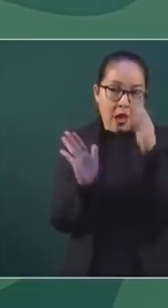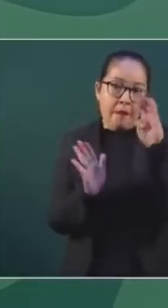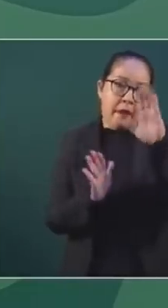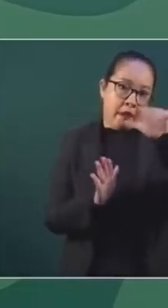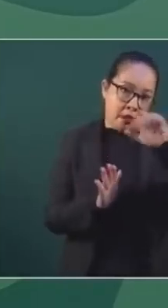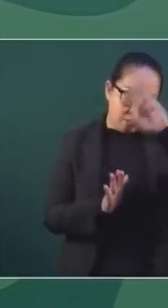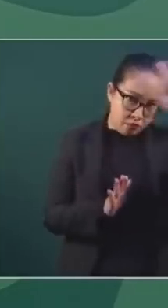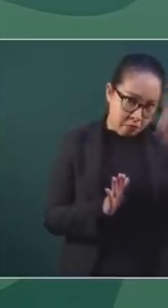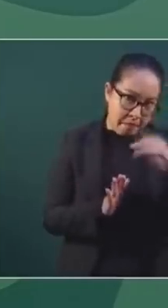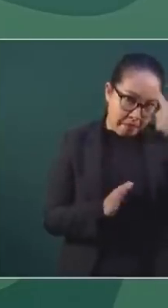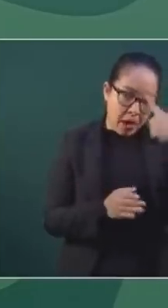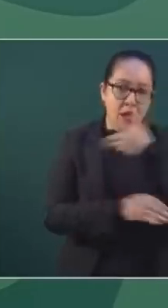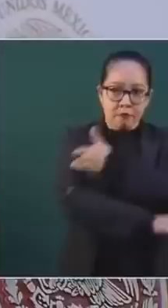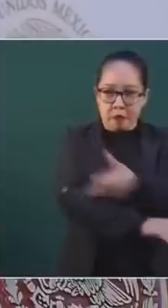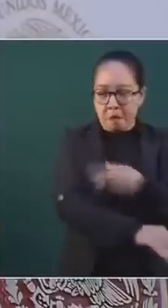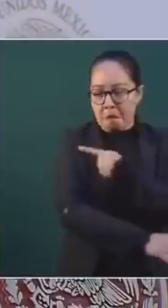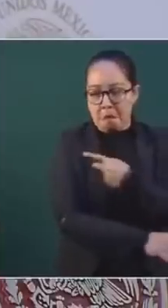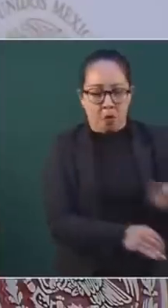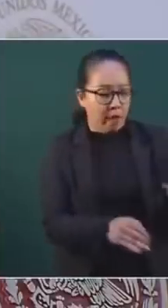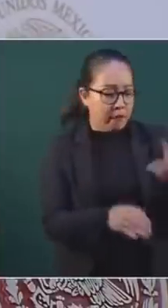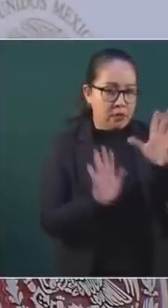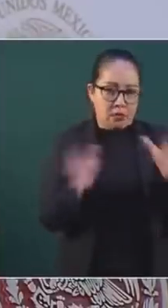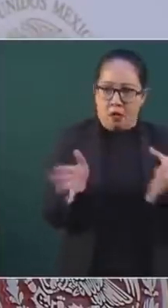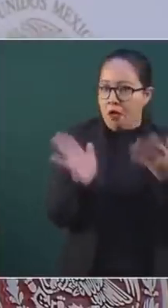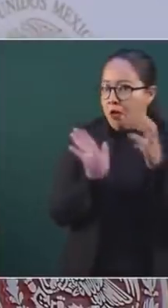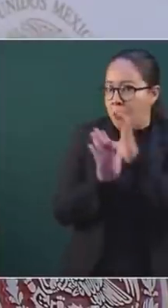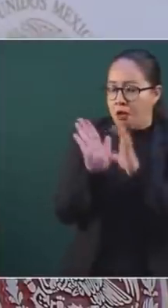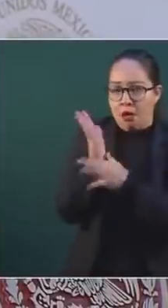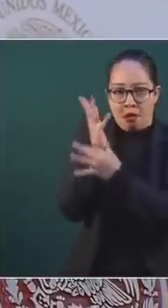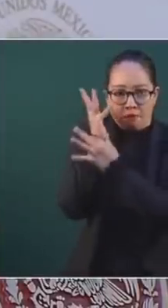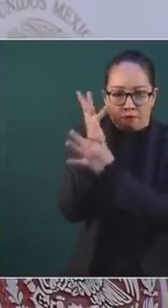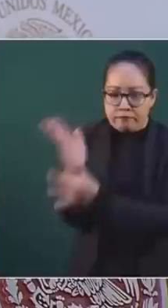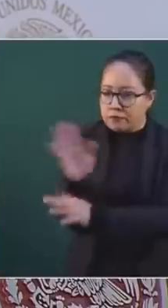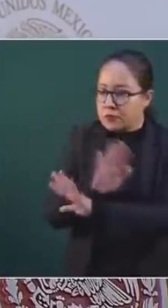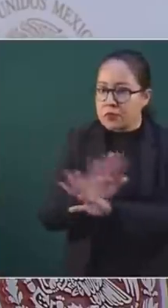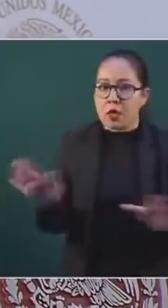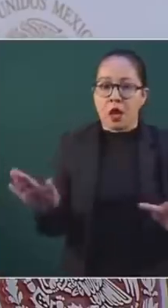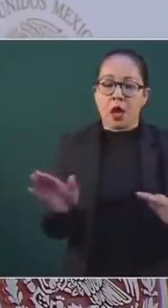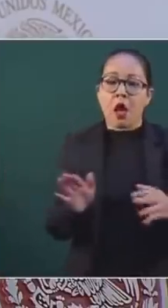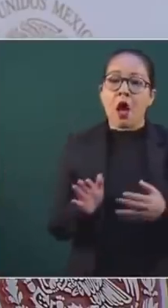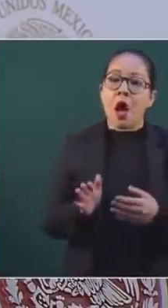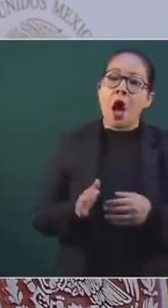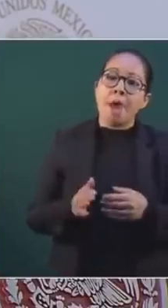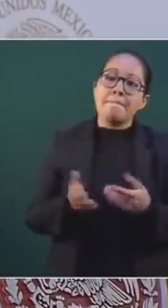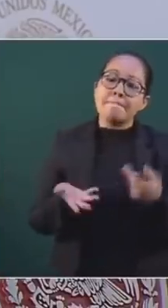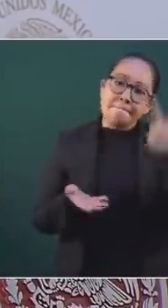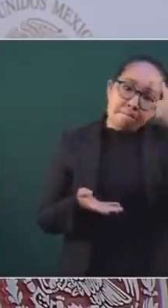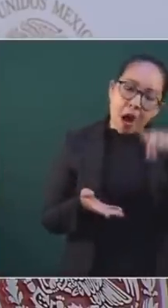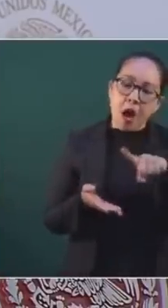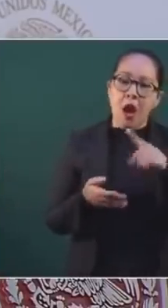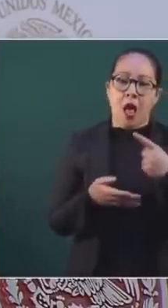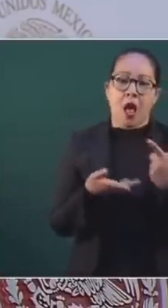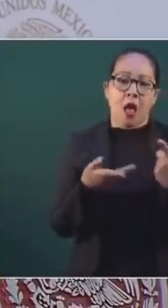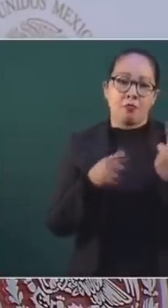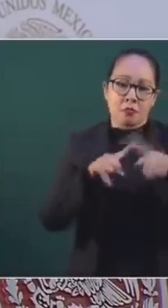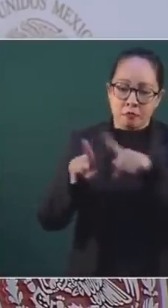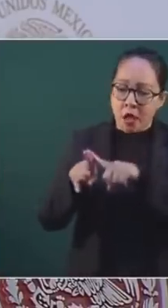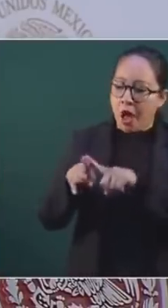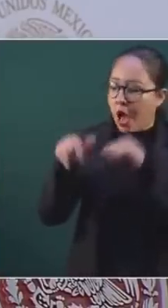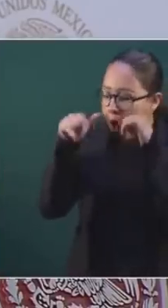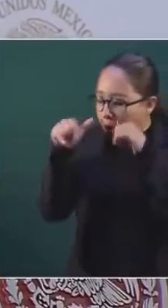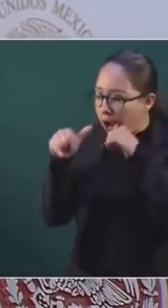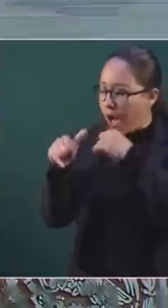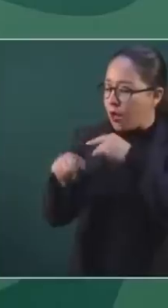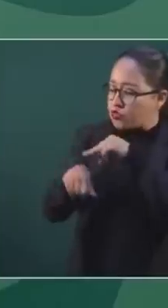ellos. Es una realidad que el Poder Judicial está corrompido hasta los tuétanos.